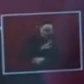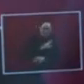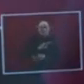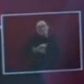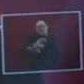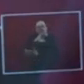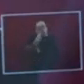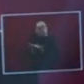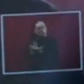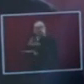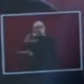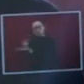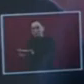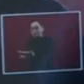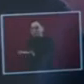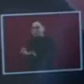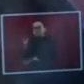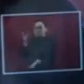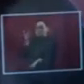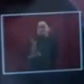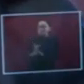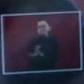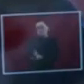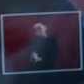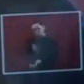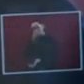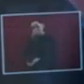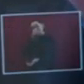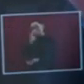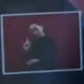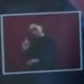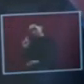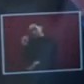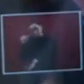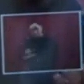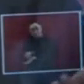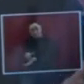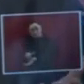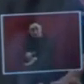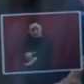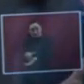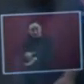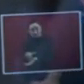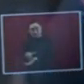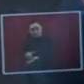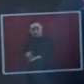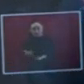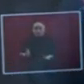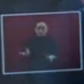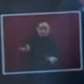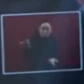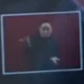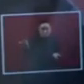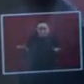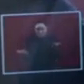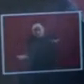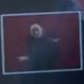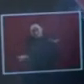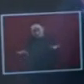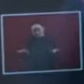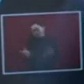en el Senado de la República en el que se le quiere impedir al presidente que impulse la revocación de mandato y